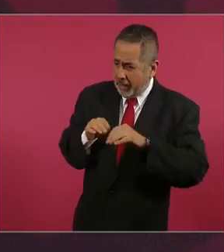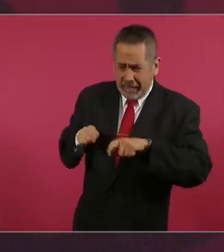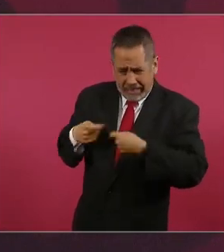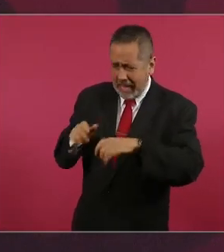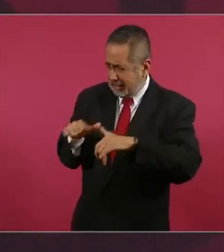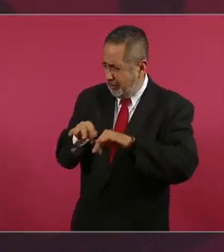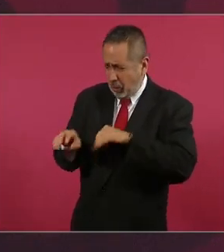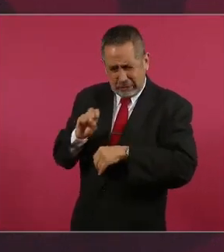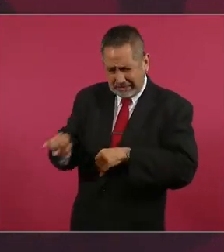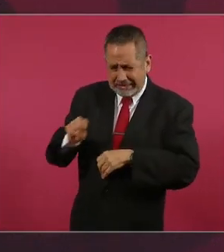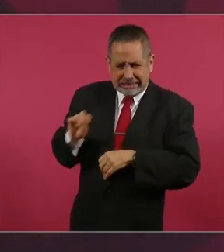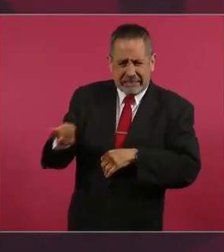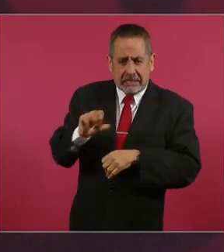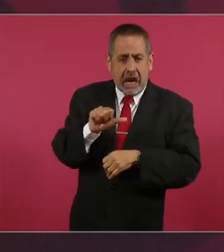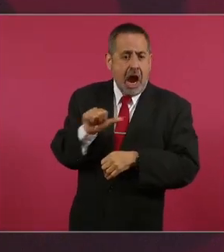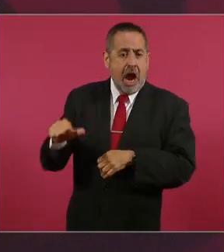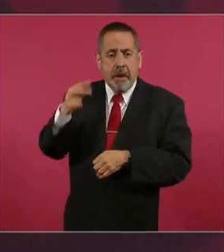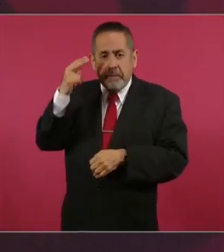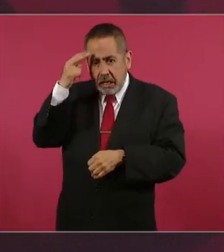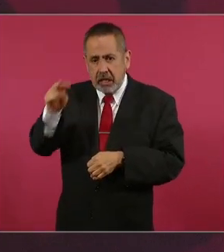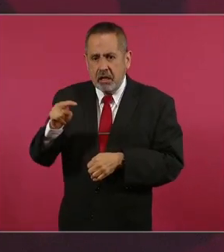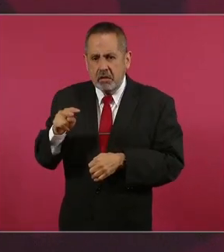contratados,